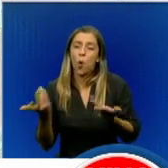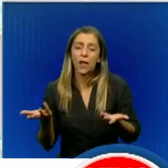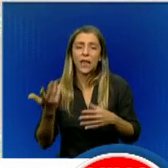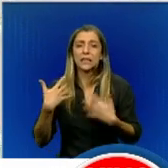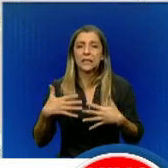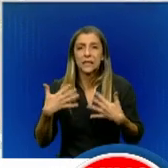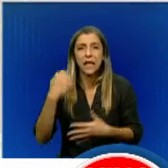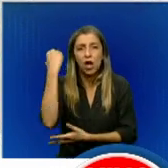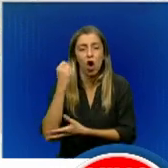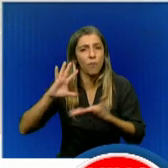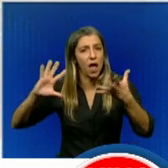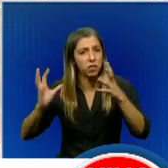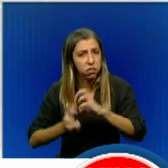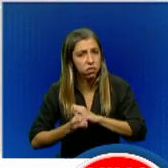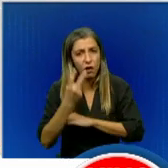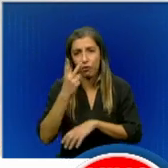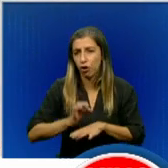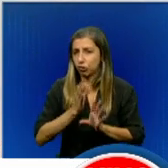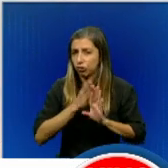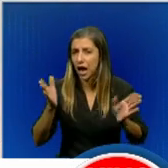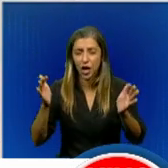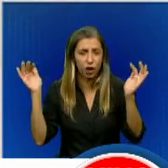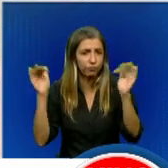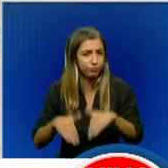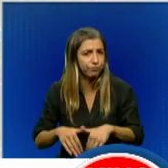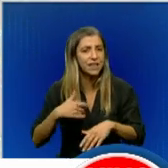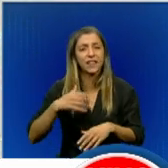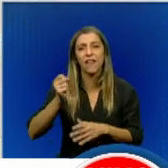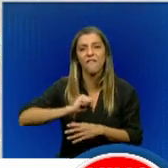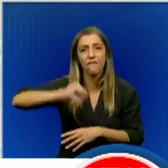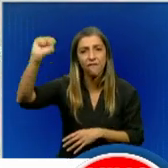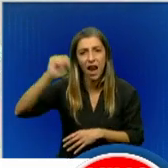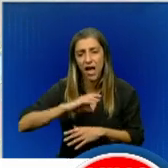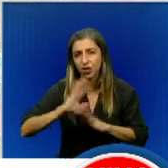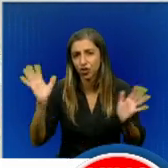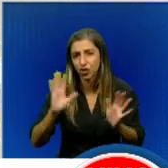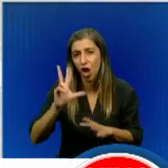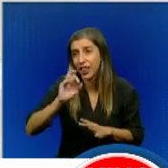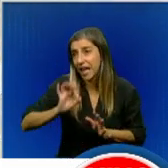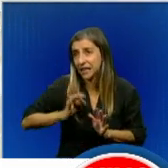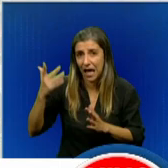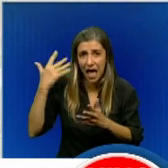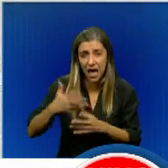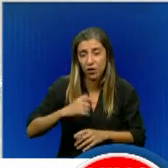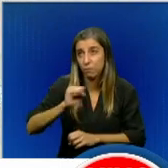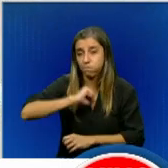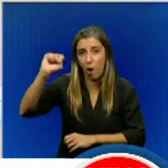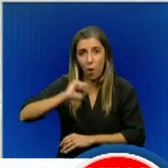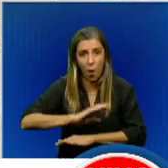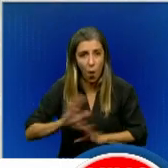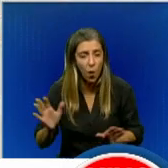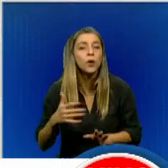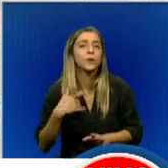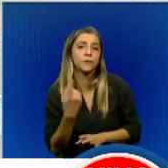con dos años de recesión profunda y la inflación más alta en tres décadas junto con una hiriente